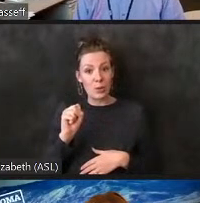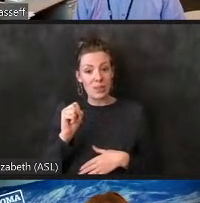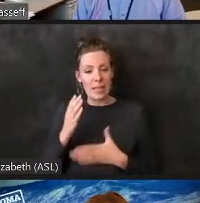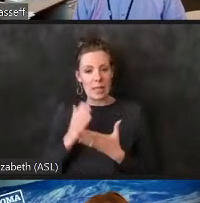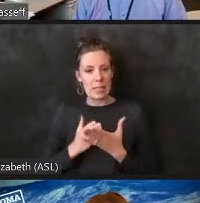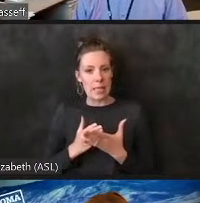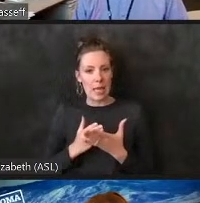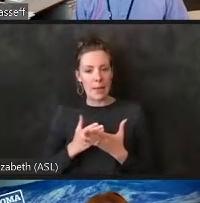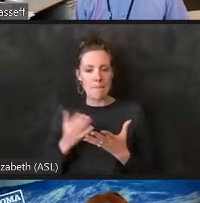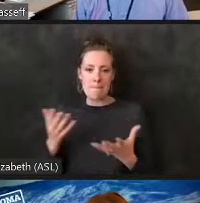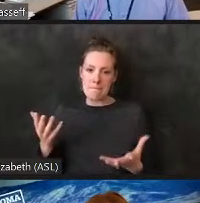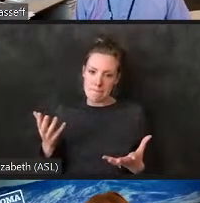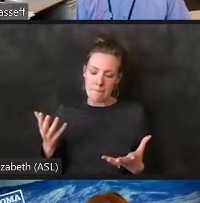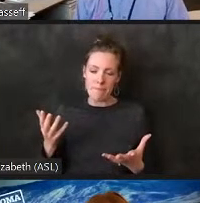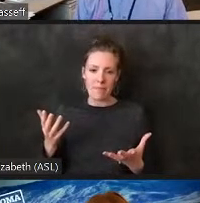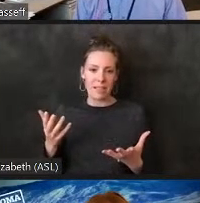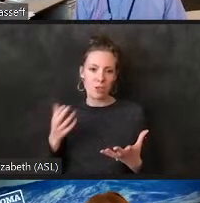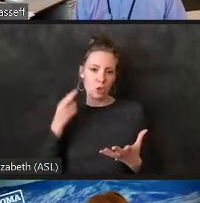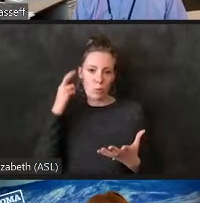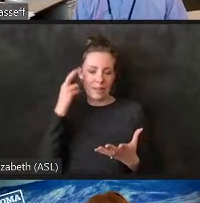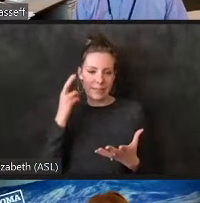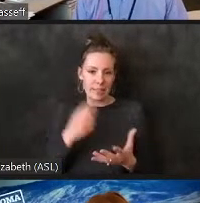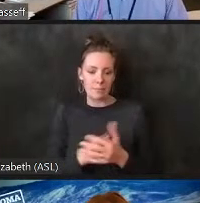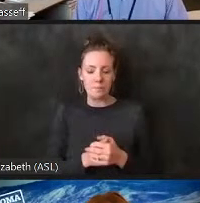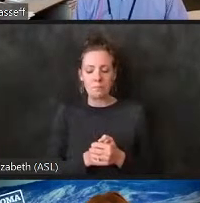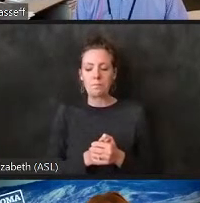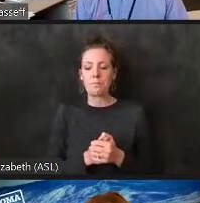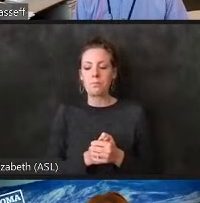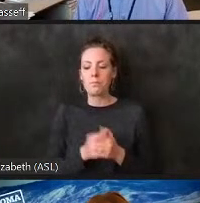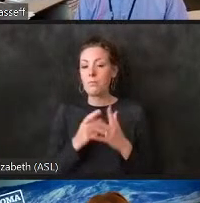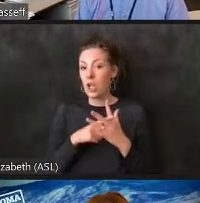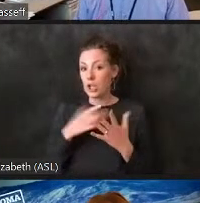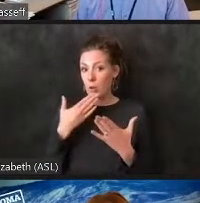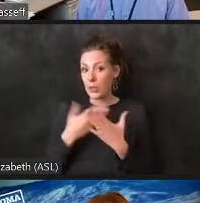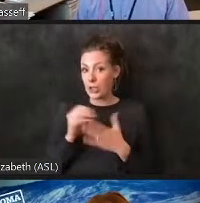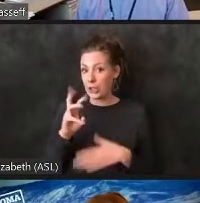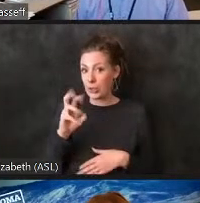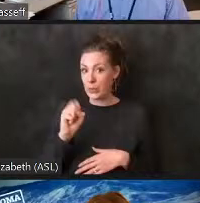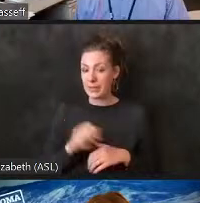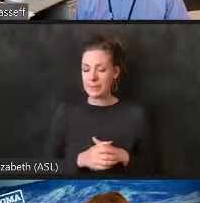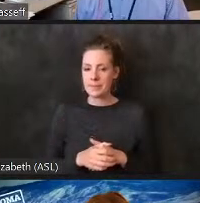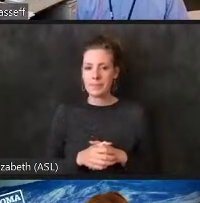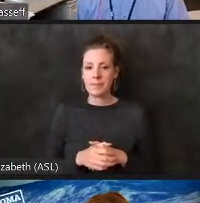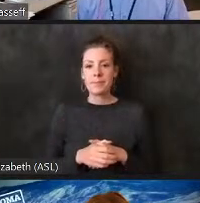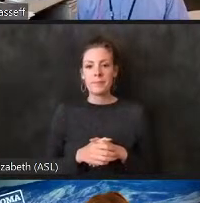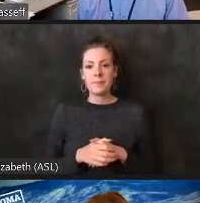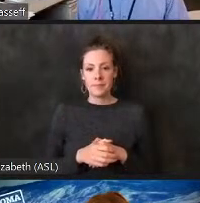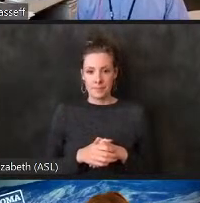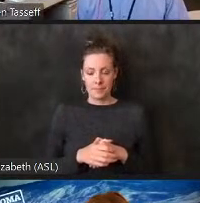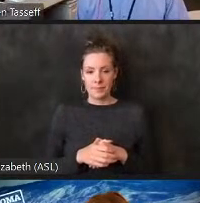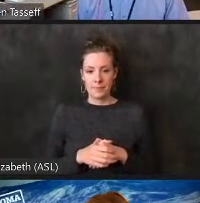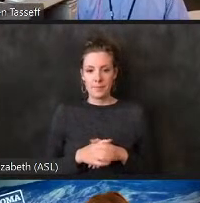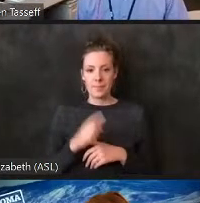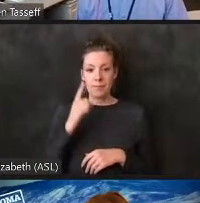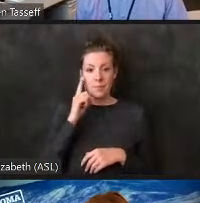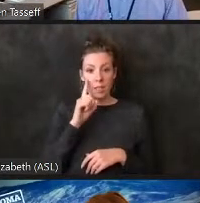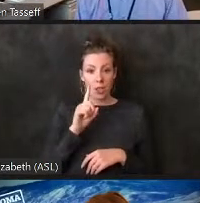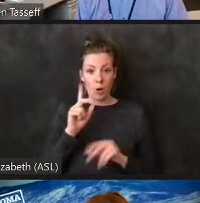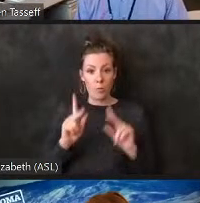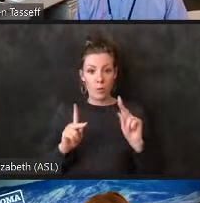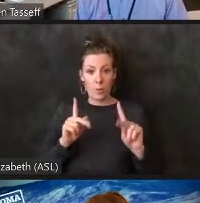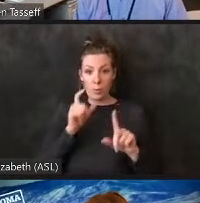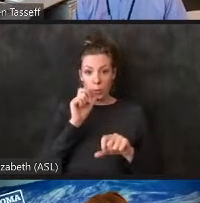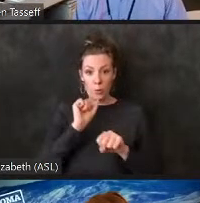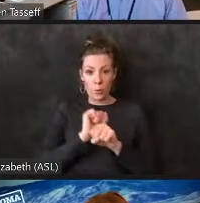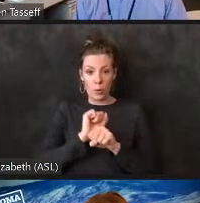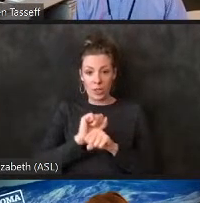Hay buenas noticias y hay unas ciertas noticias que dicen dónde estamos en el proceso. Hay buenas noticias que tenemos